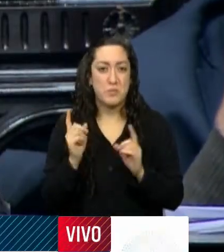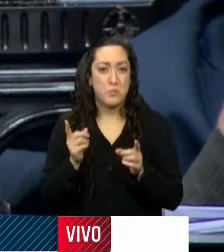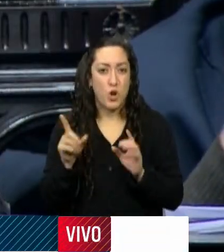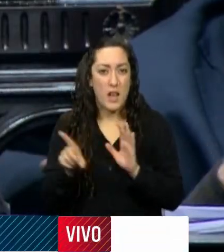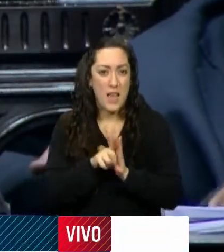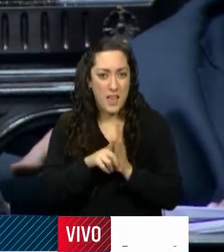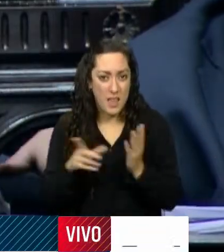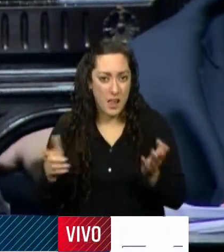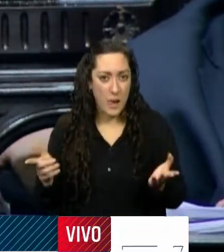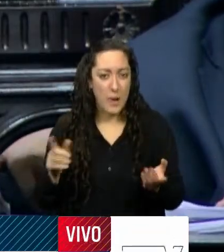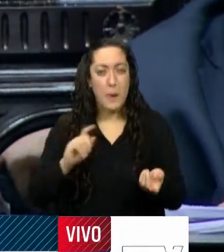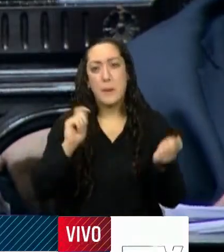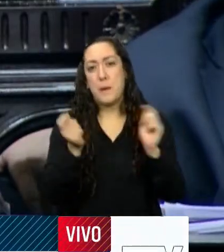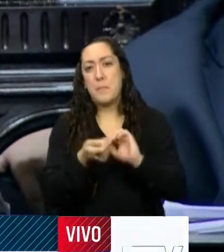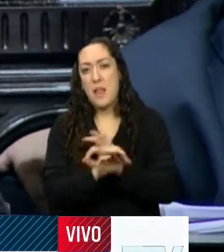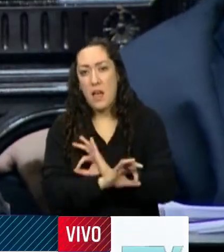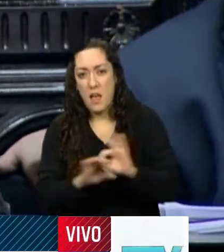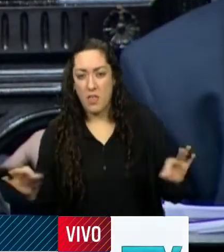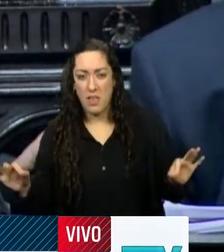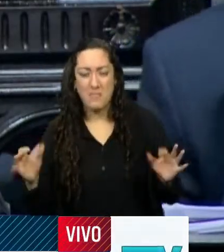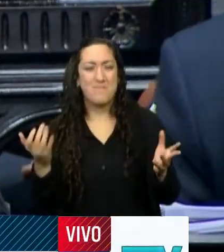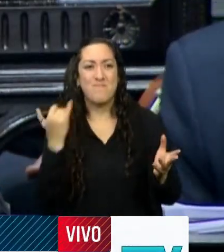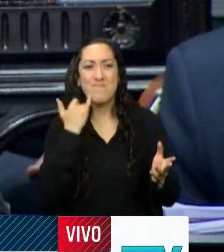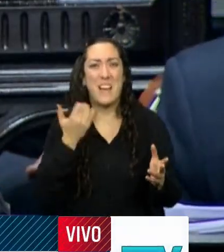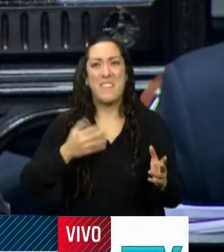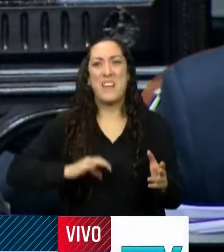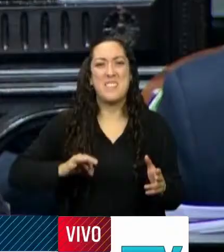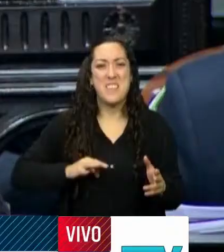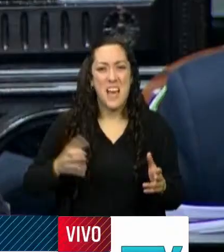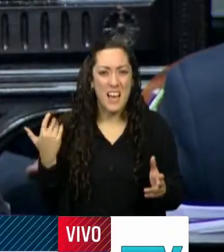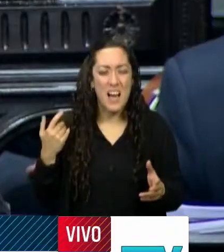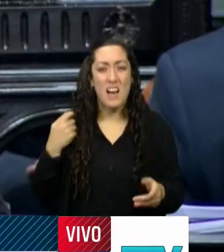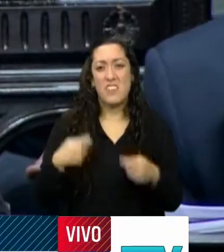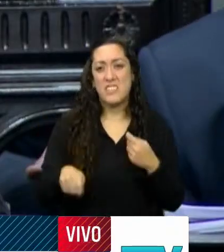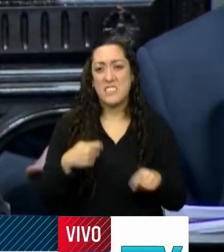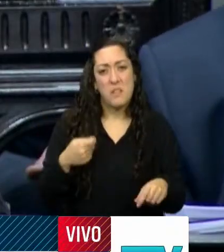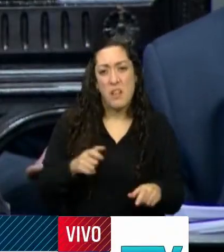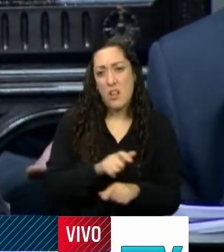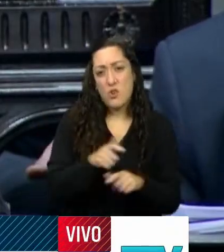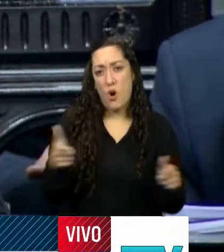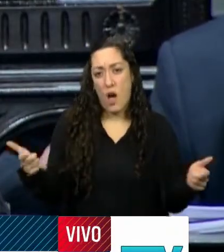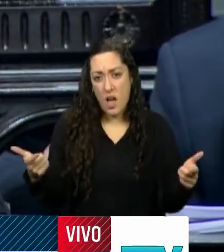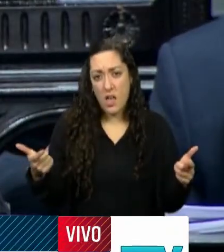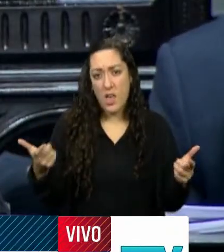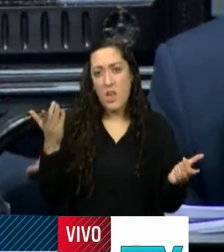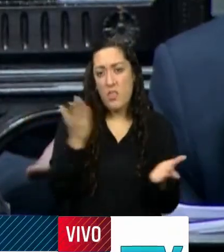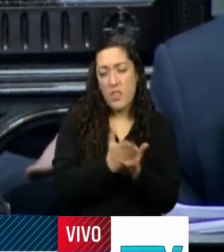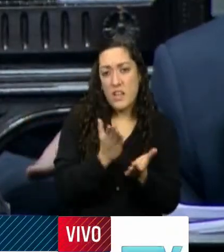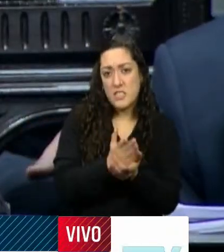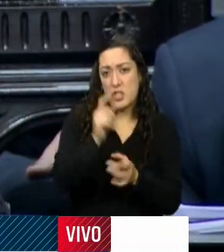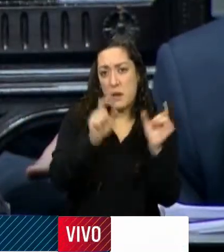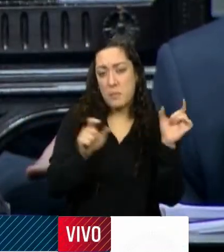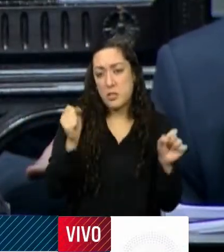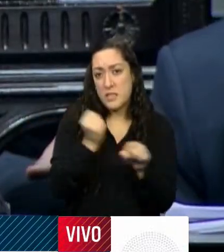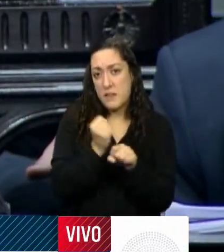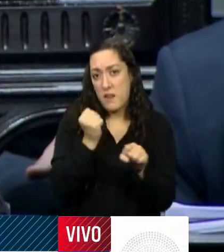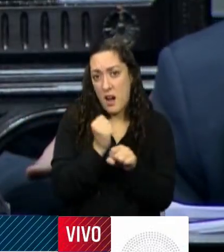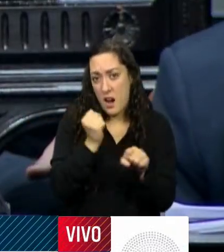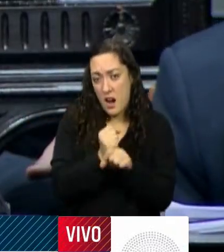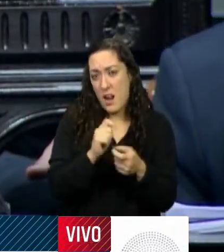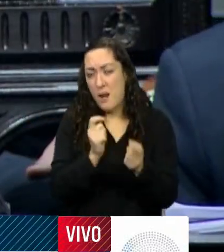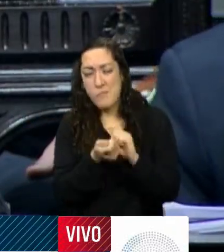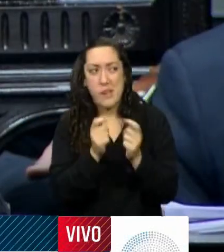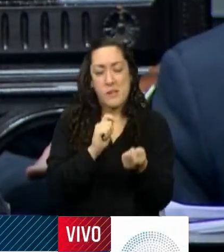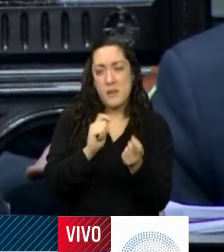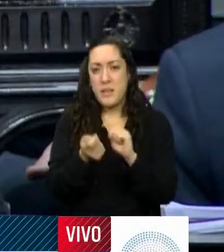es sumamente acotada y no nos permite esta flexibilidad que tiene el derecho del trabajo, que es eminentemente